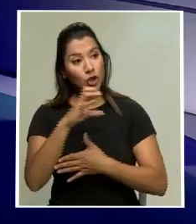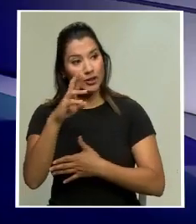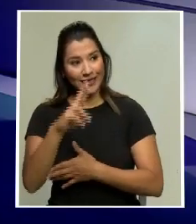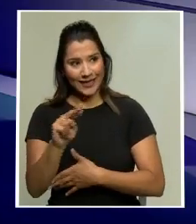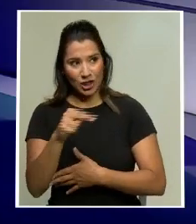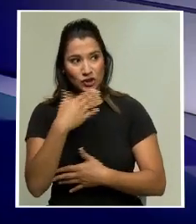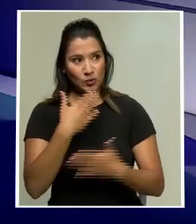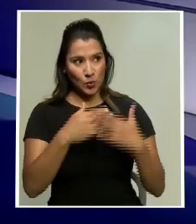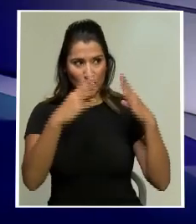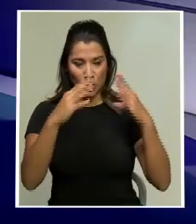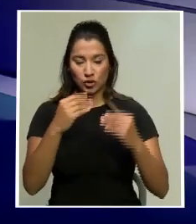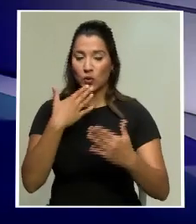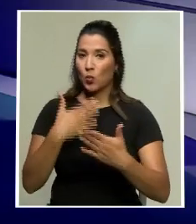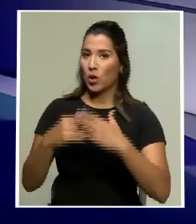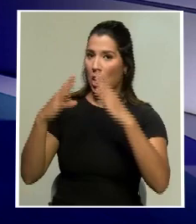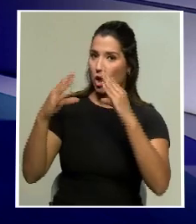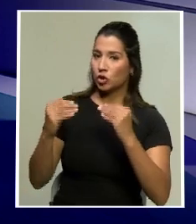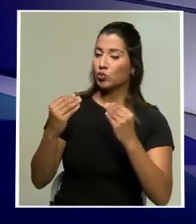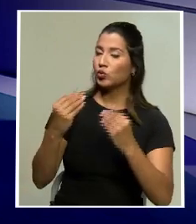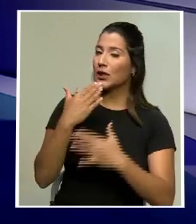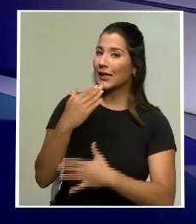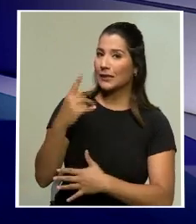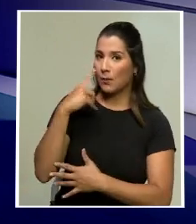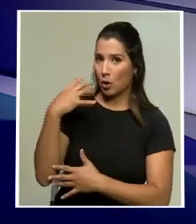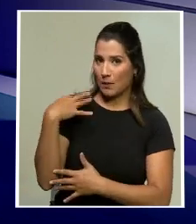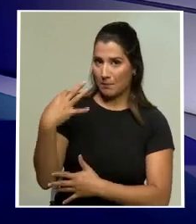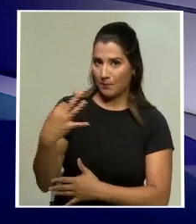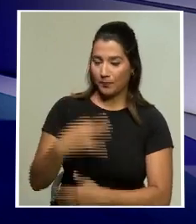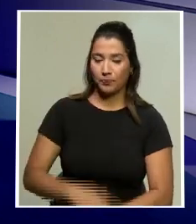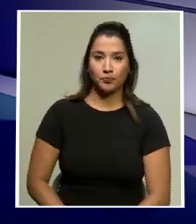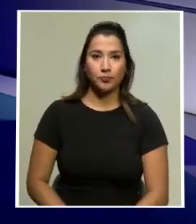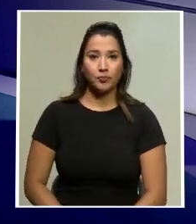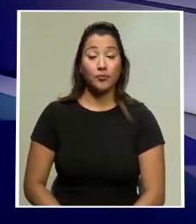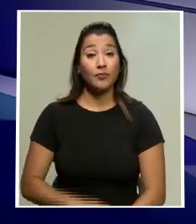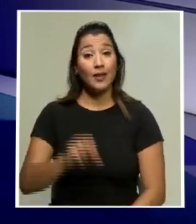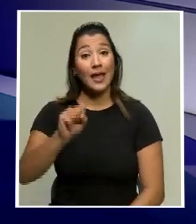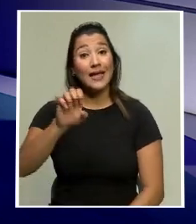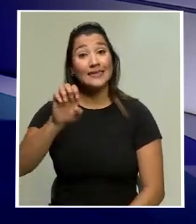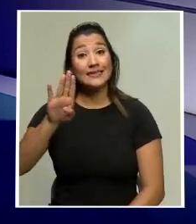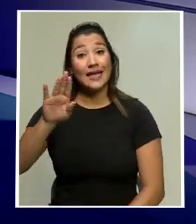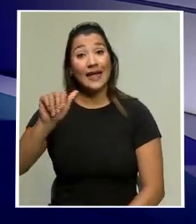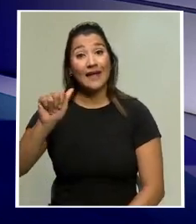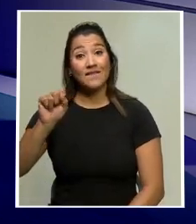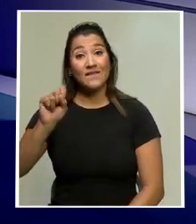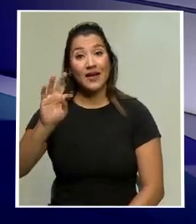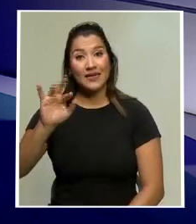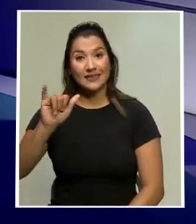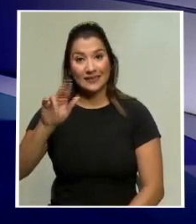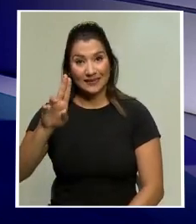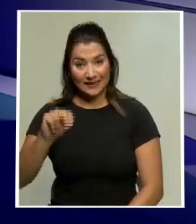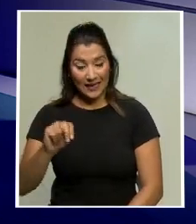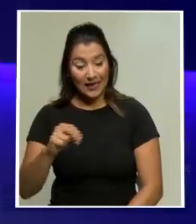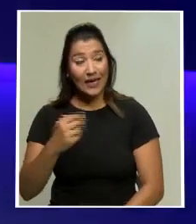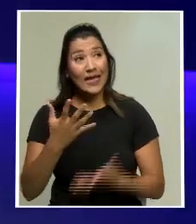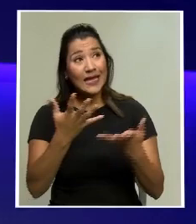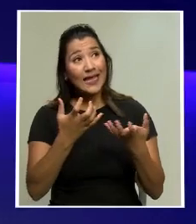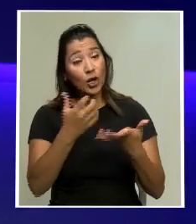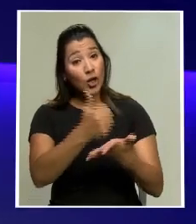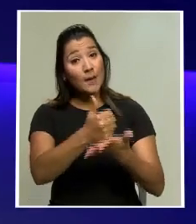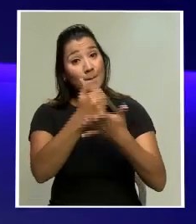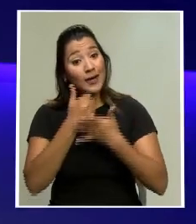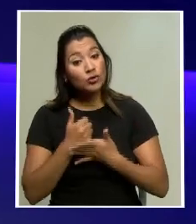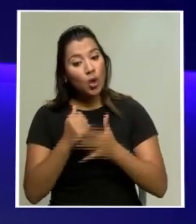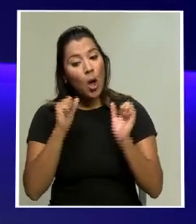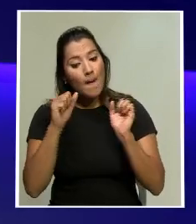Buenas noches, muchas gracias por la invitación. Sebastián, te propongo que me ayudes a delinear y analizar